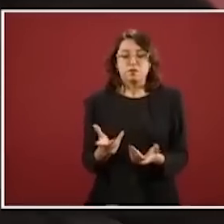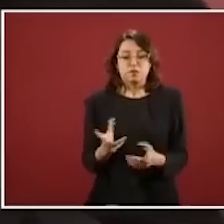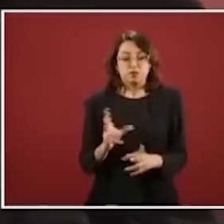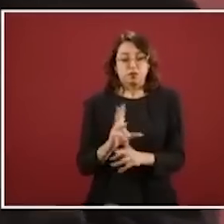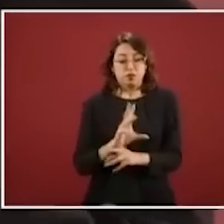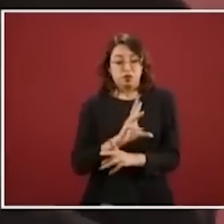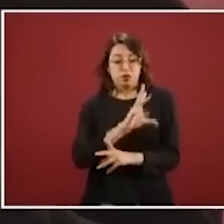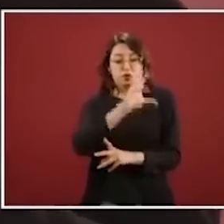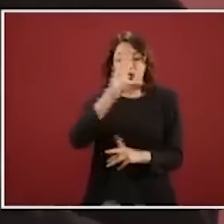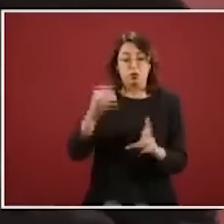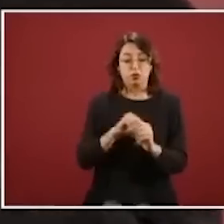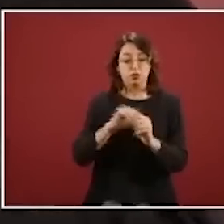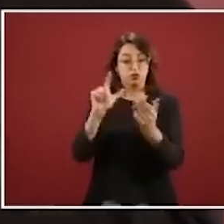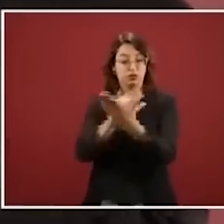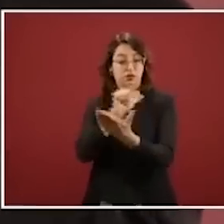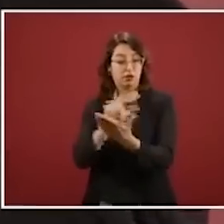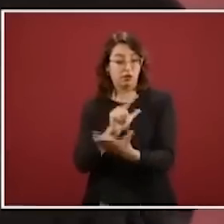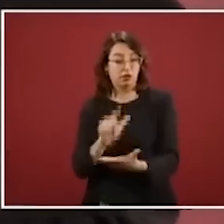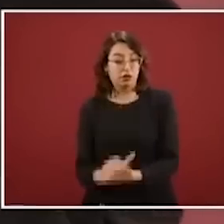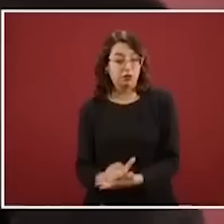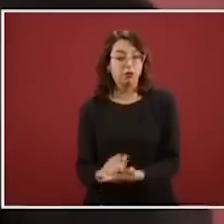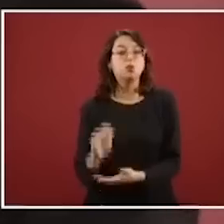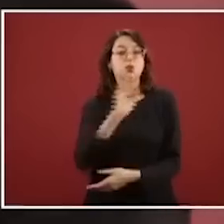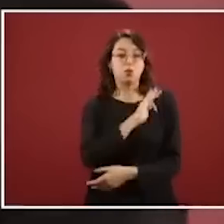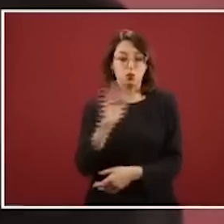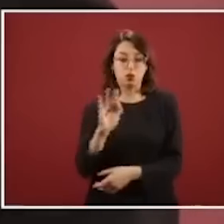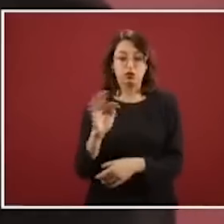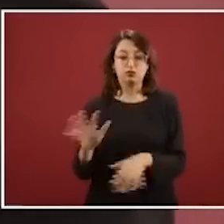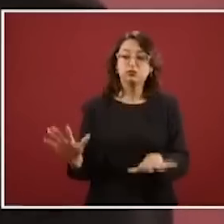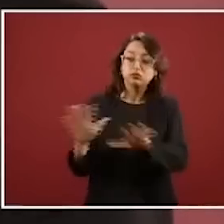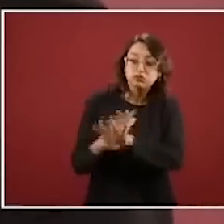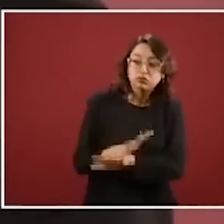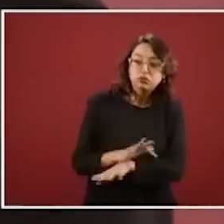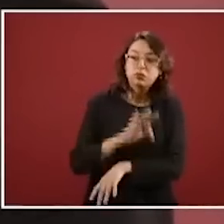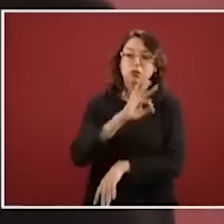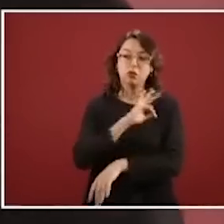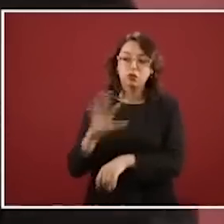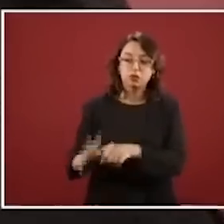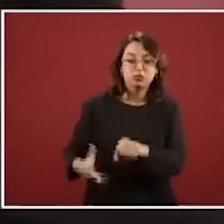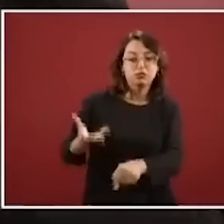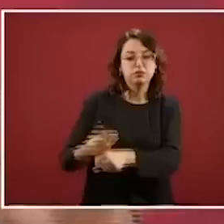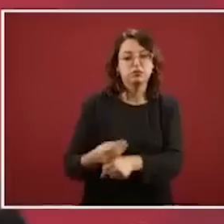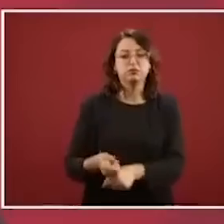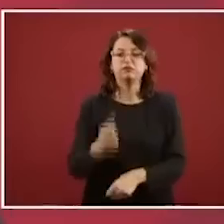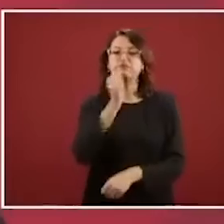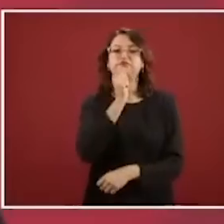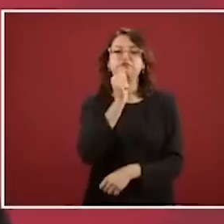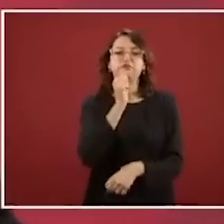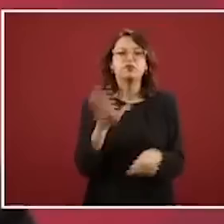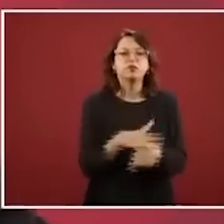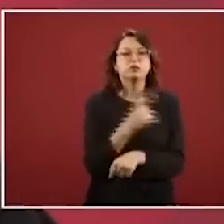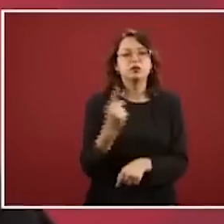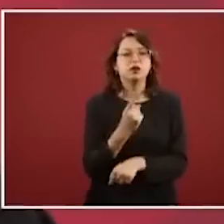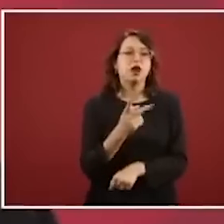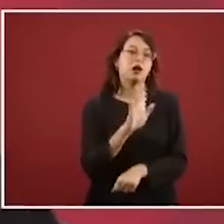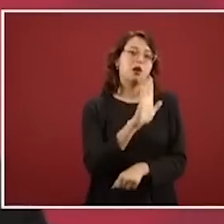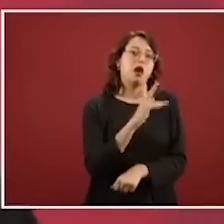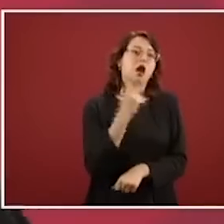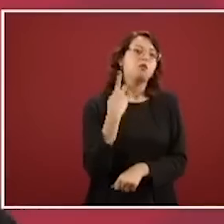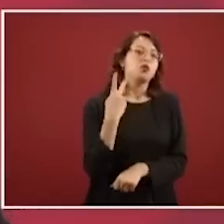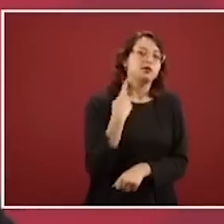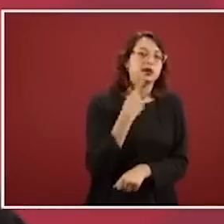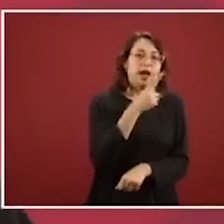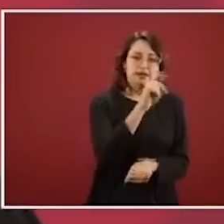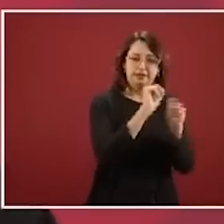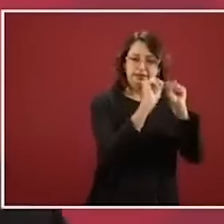todas las disposiciones legales que podríamos o deberíamos de cambiar. Son dos sistemas diferentes. Trato de